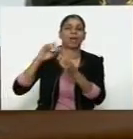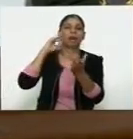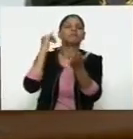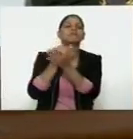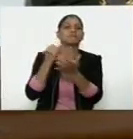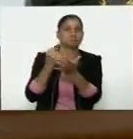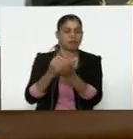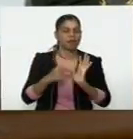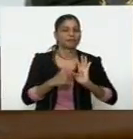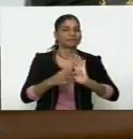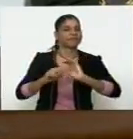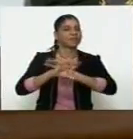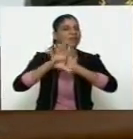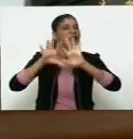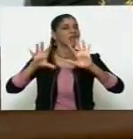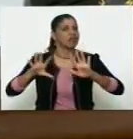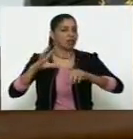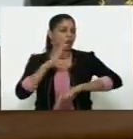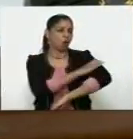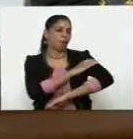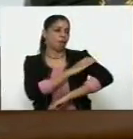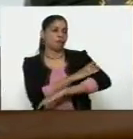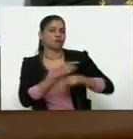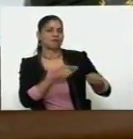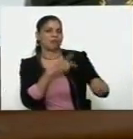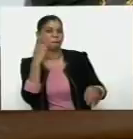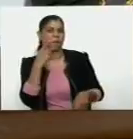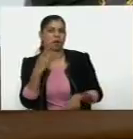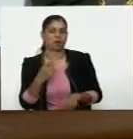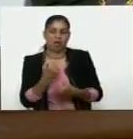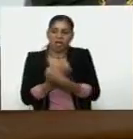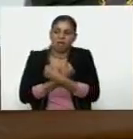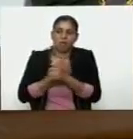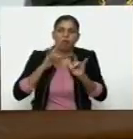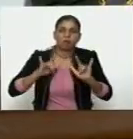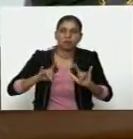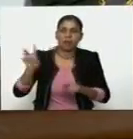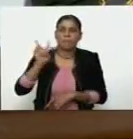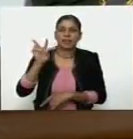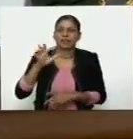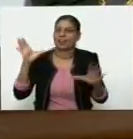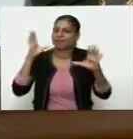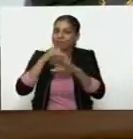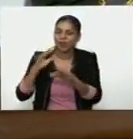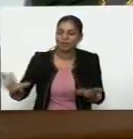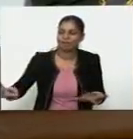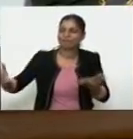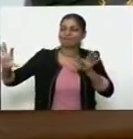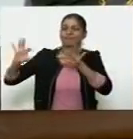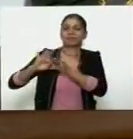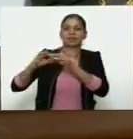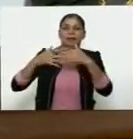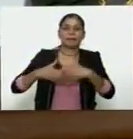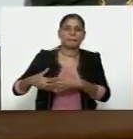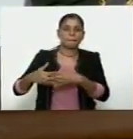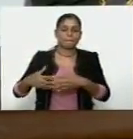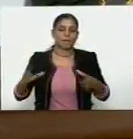contumaz actuación de factores políticos antinacionales con poderes imperiales para